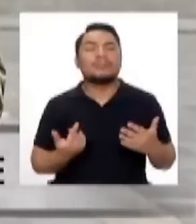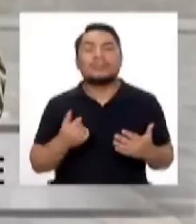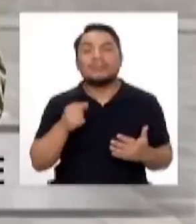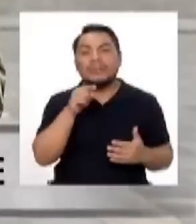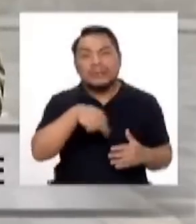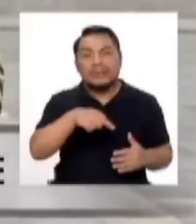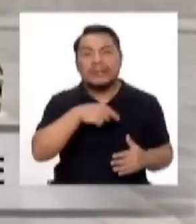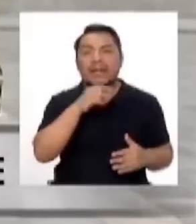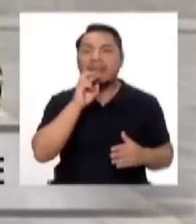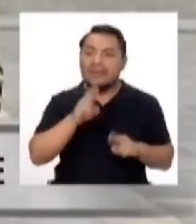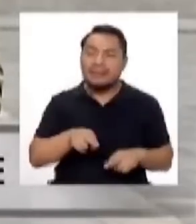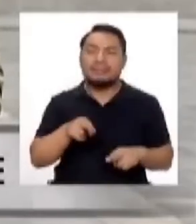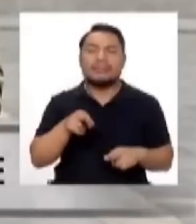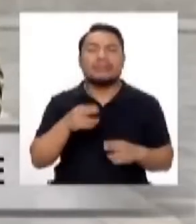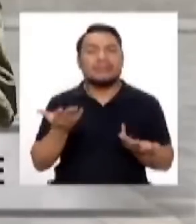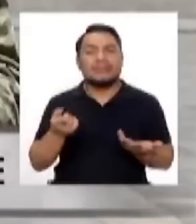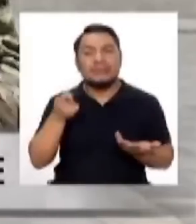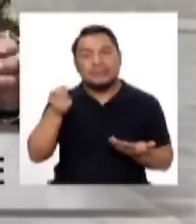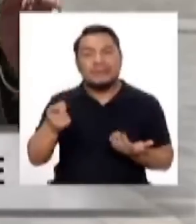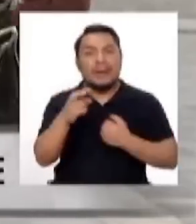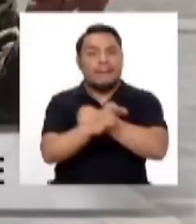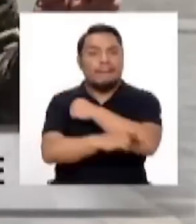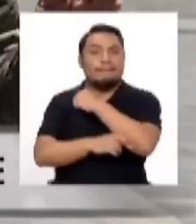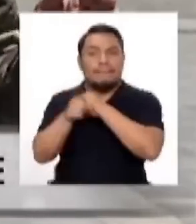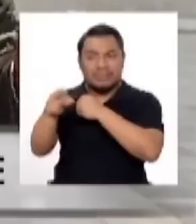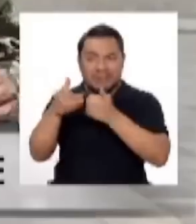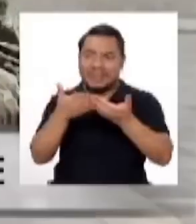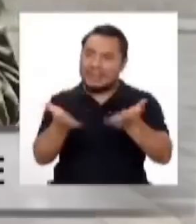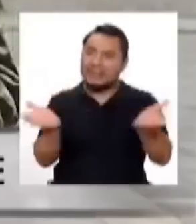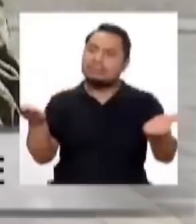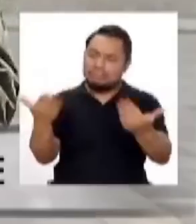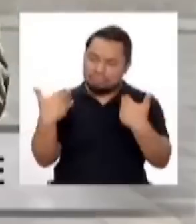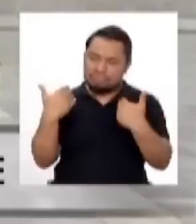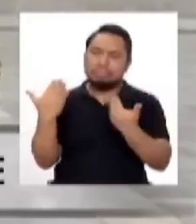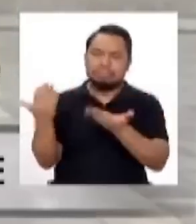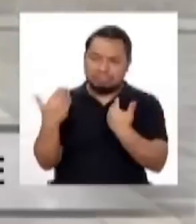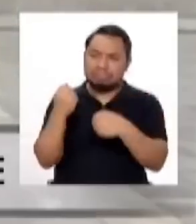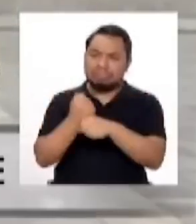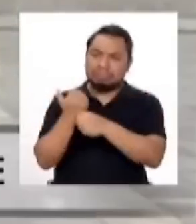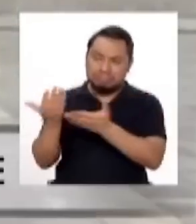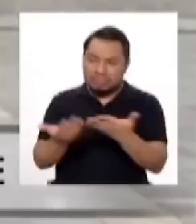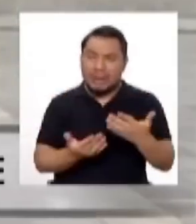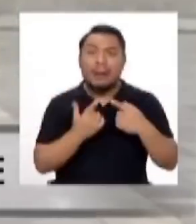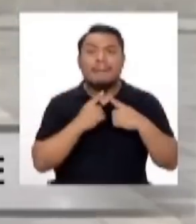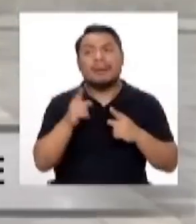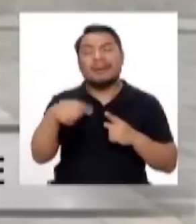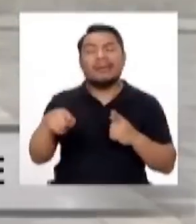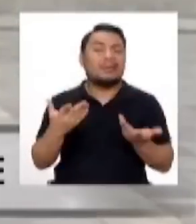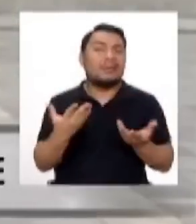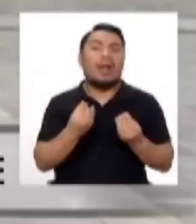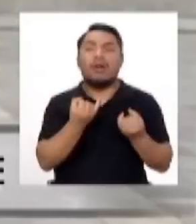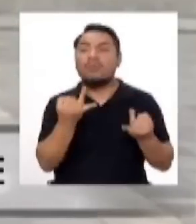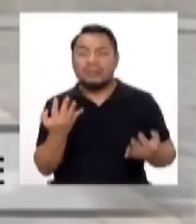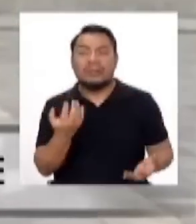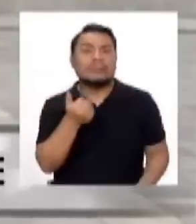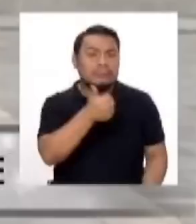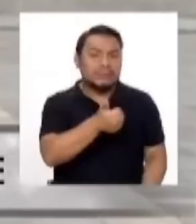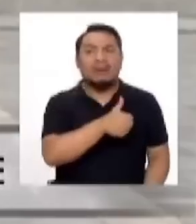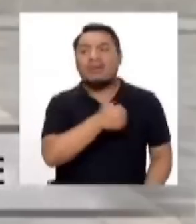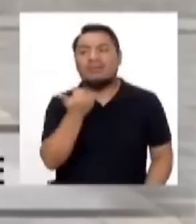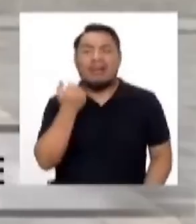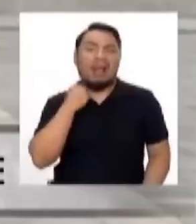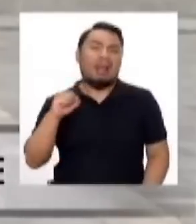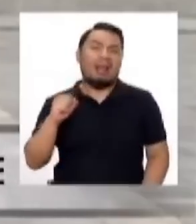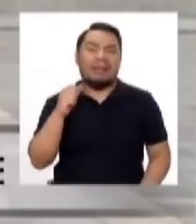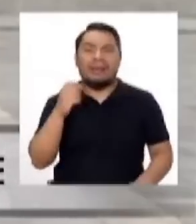Responderle de esta manera a un país que les abrió los brazos a aquellos que pidieron refugio por la crisis